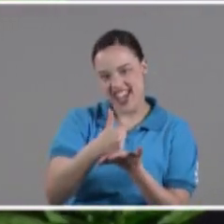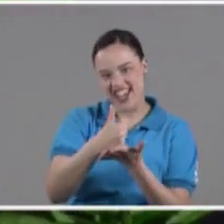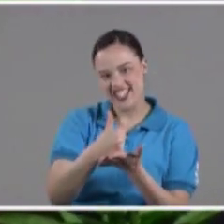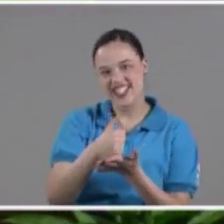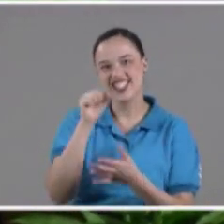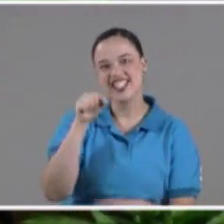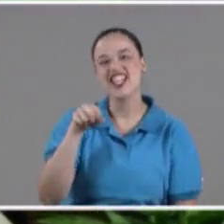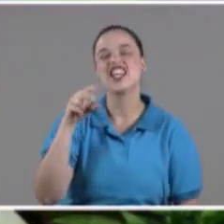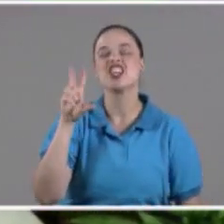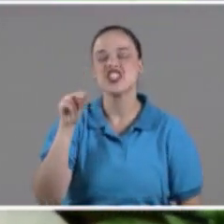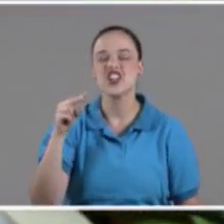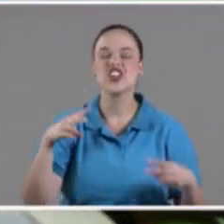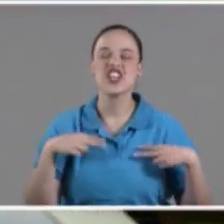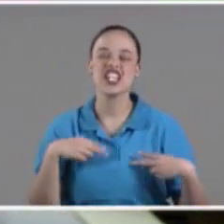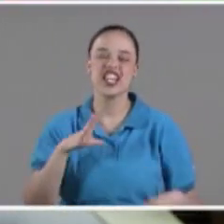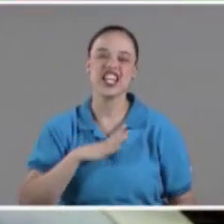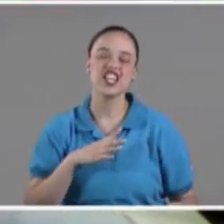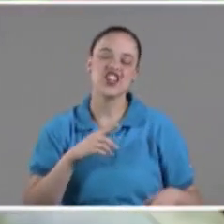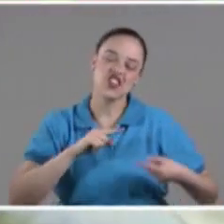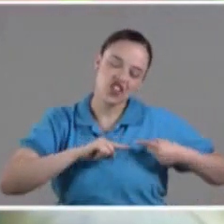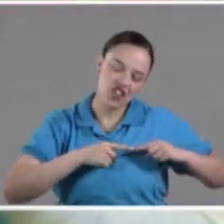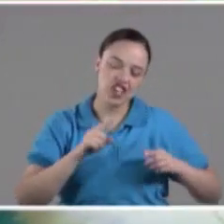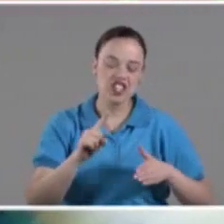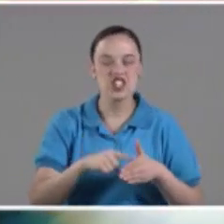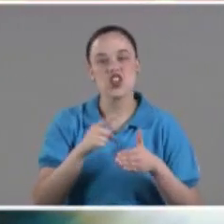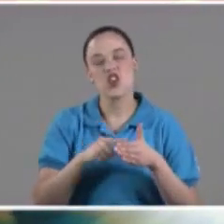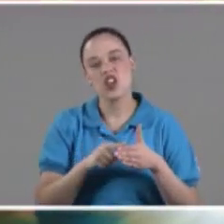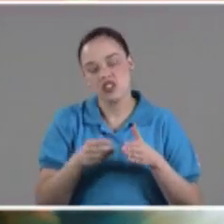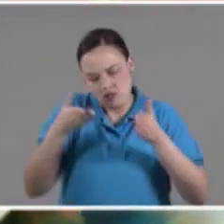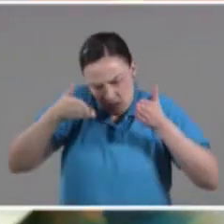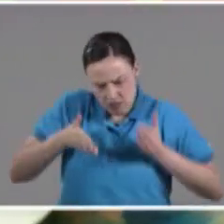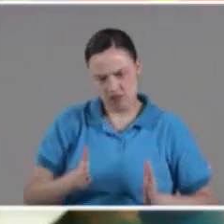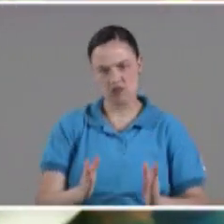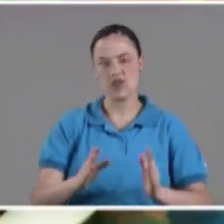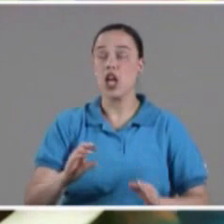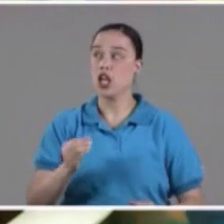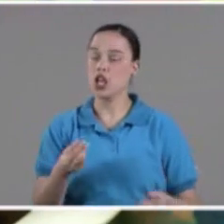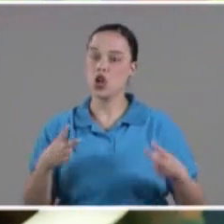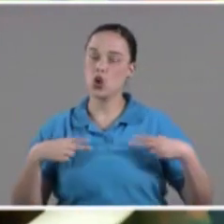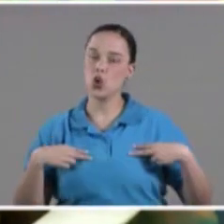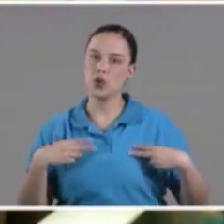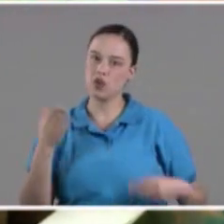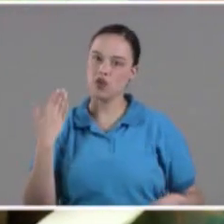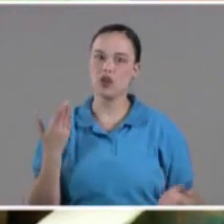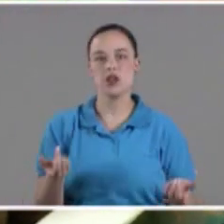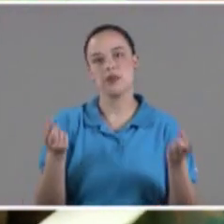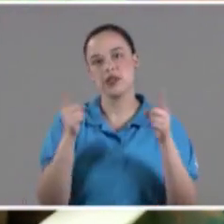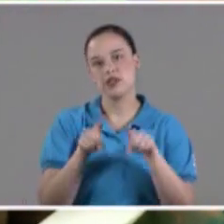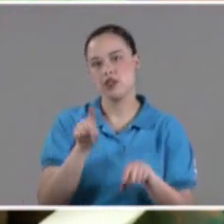si no hubiera tenido dolores cuando usted dio a luz Qué hubiera pasado